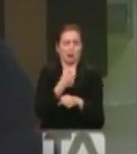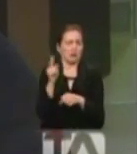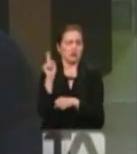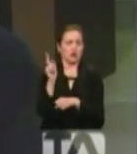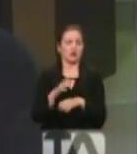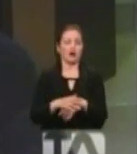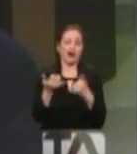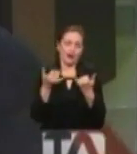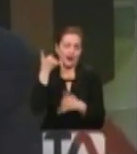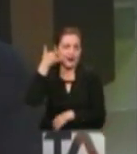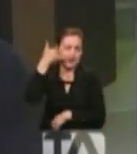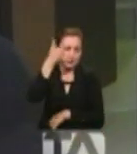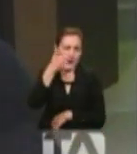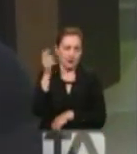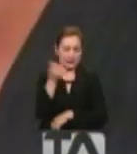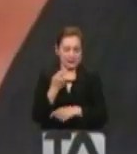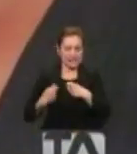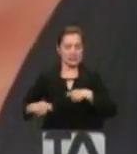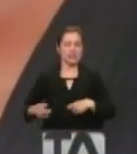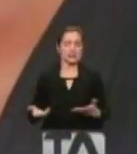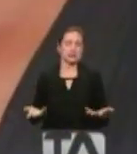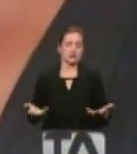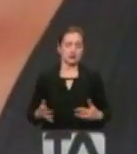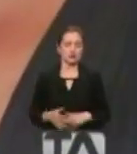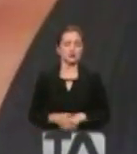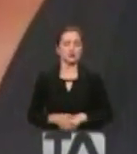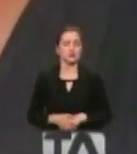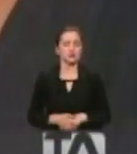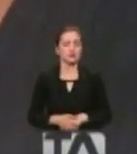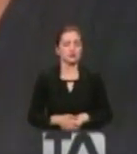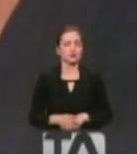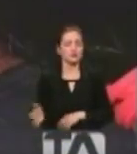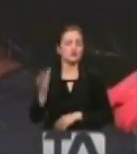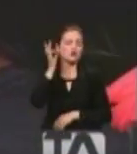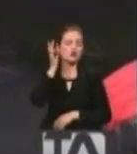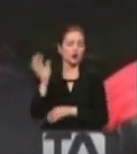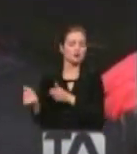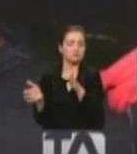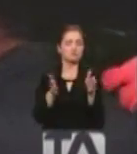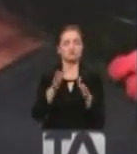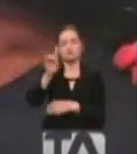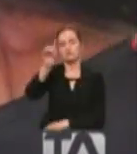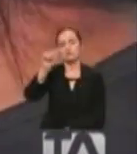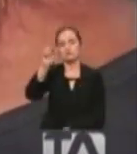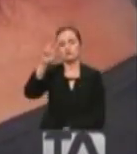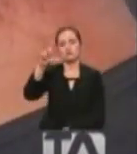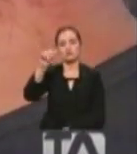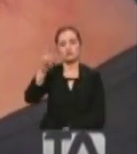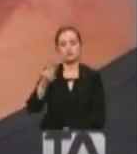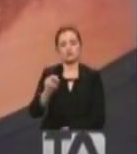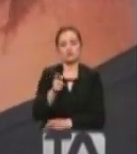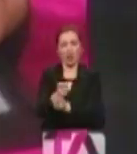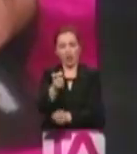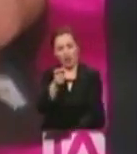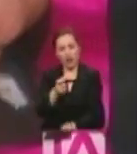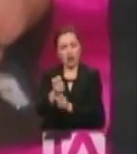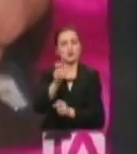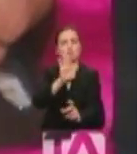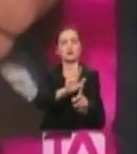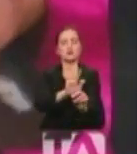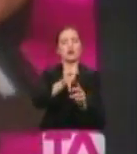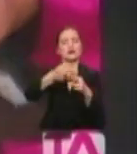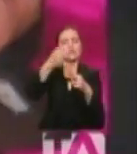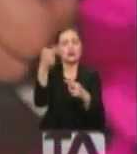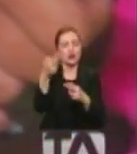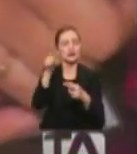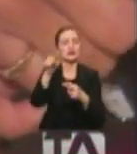nos llamó que era bien latigada y está todita latigada. Y por otro lado, Darling, permanentemente acosada y amenazada por su expareja con la que